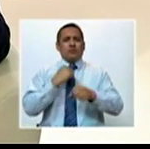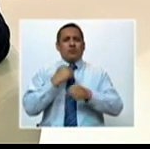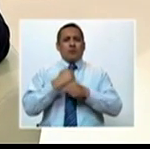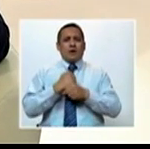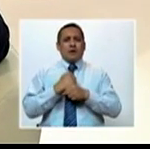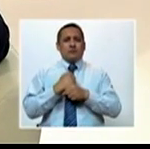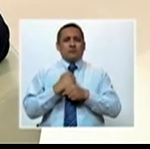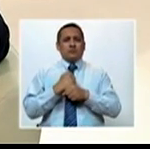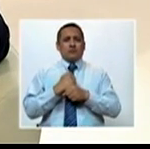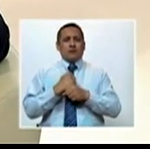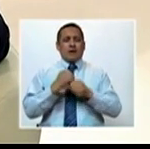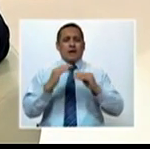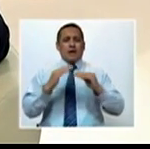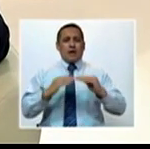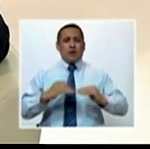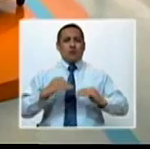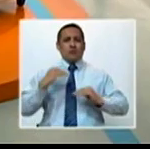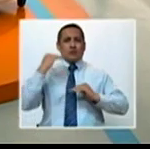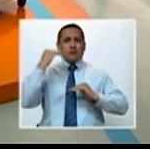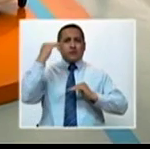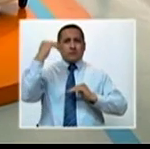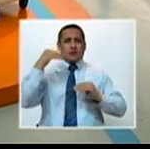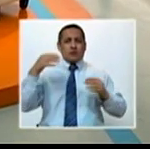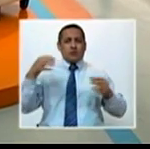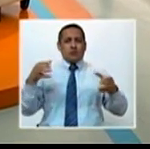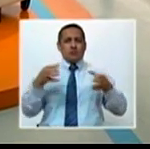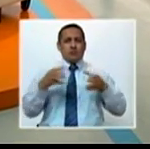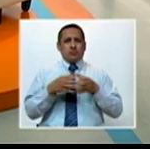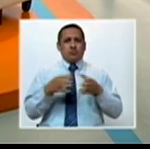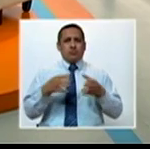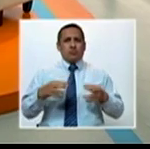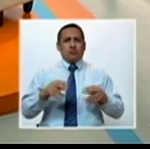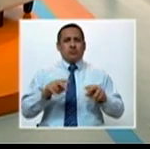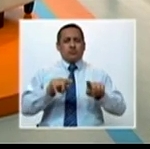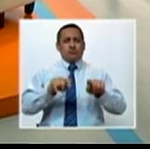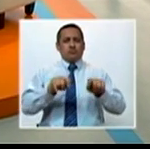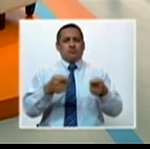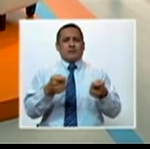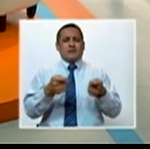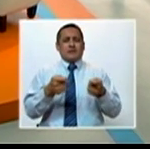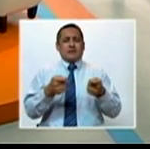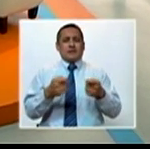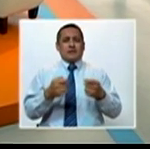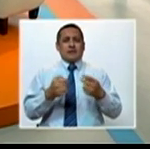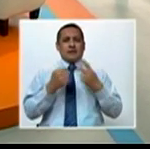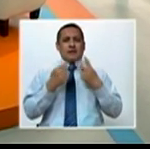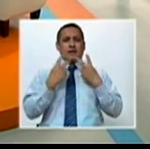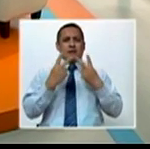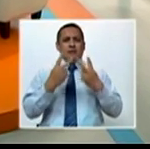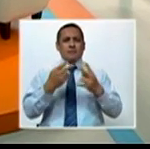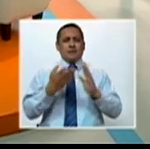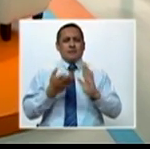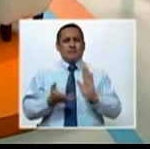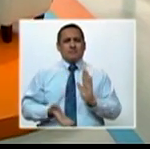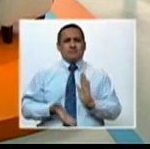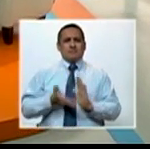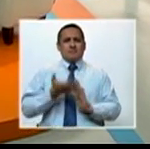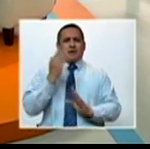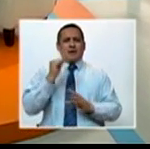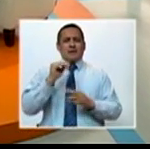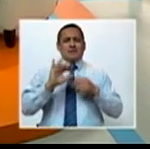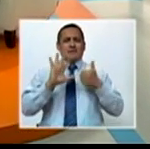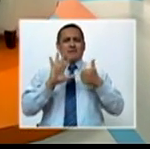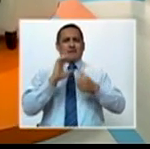a nivel de sala superior suspendida y le suben a 6 años